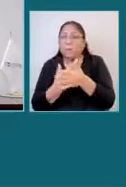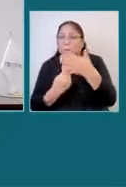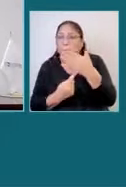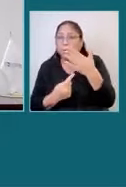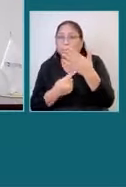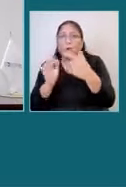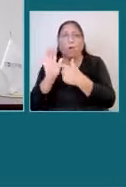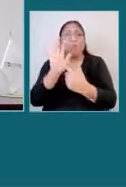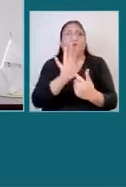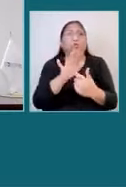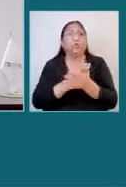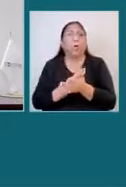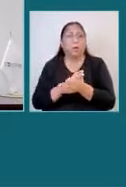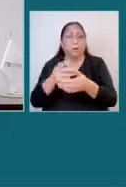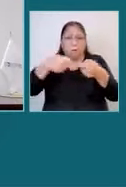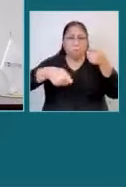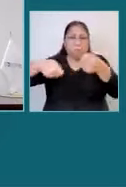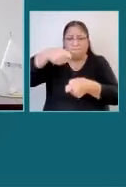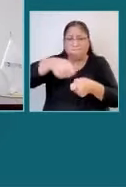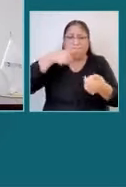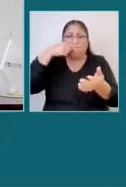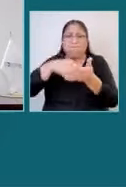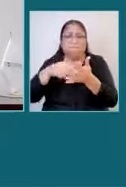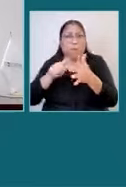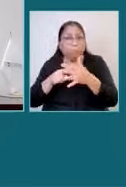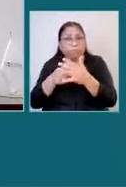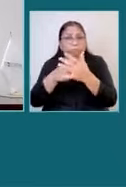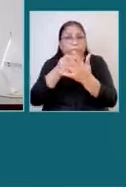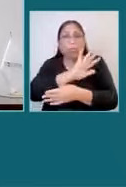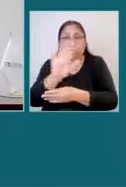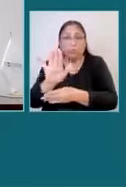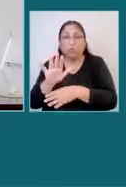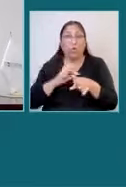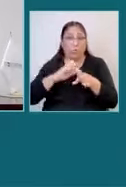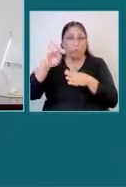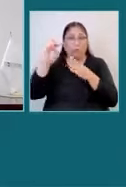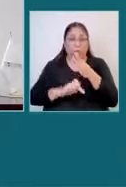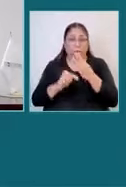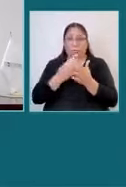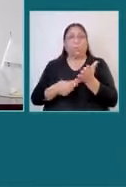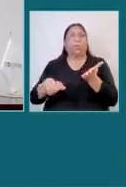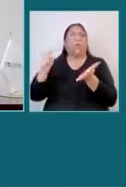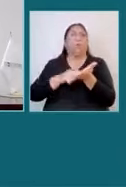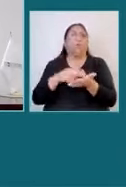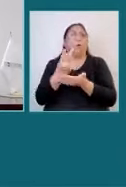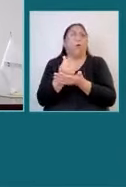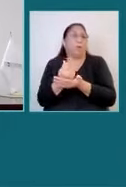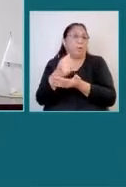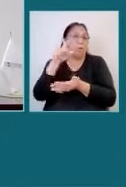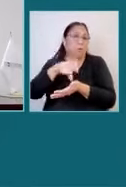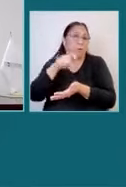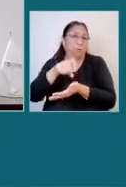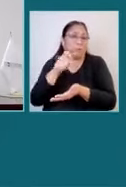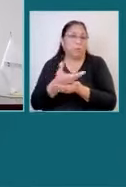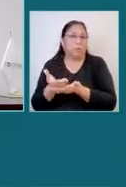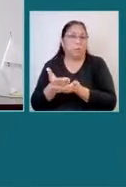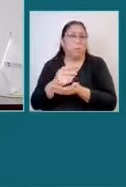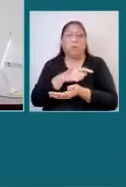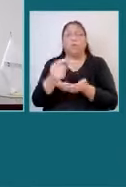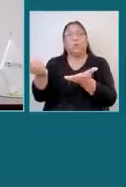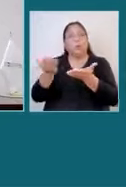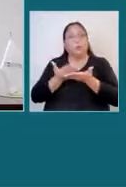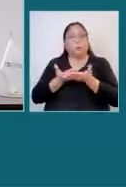mostrar a potenciales inversionistas sus emprendimientos y así poder levantar el capital que necesitan. Entonces, los